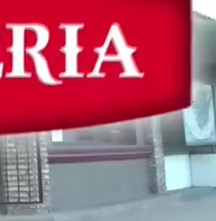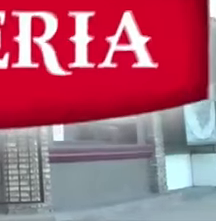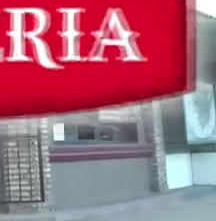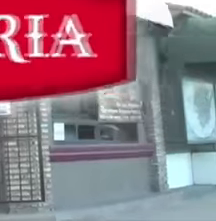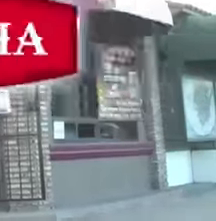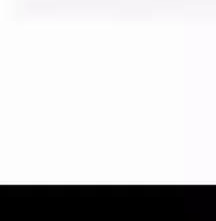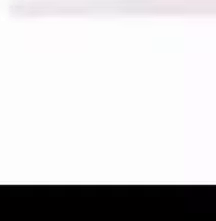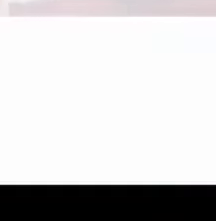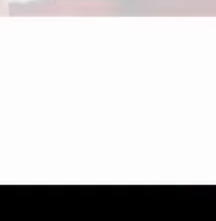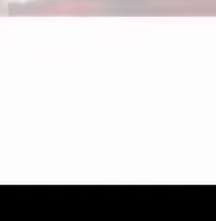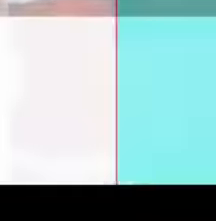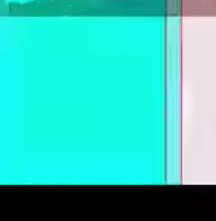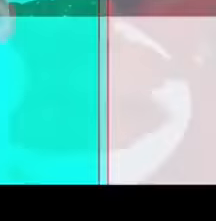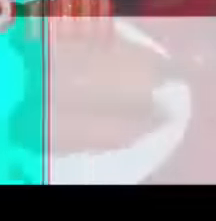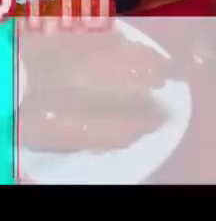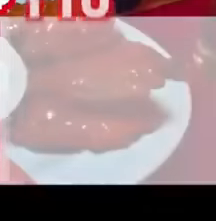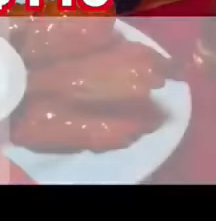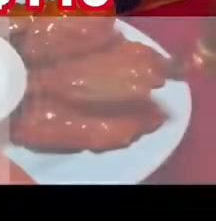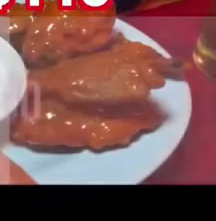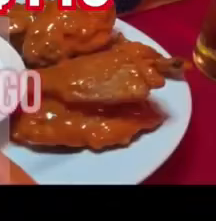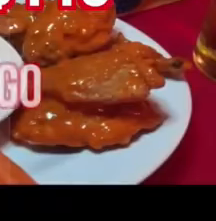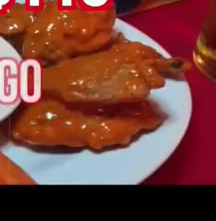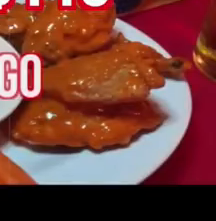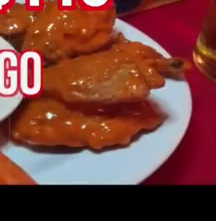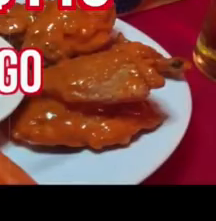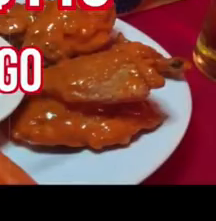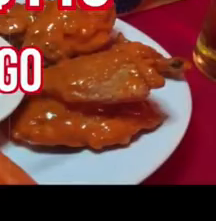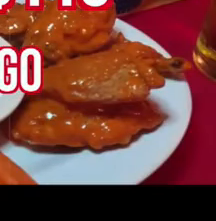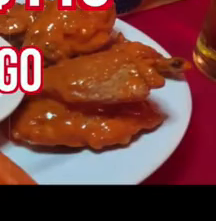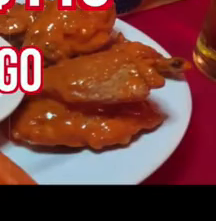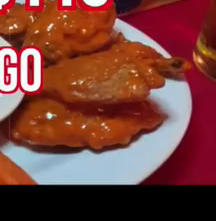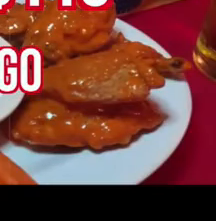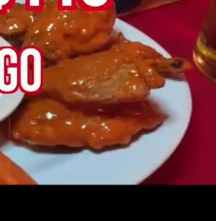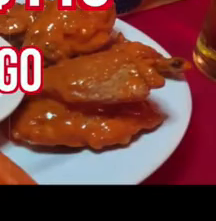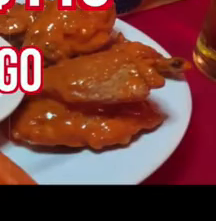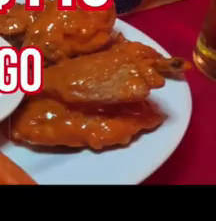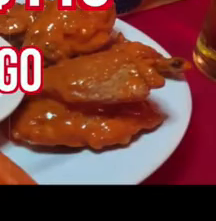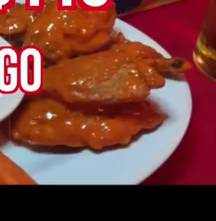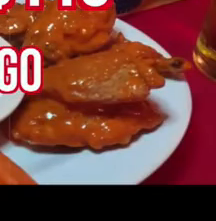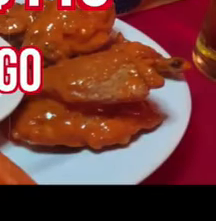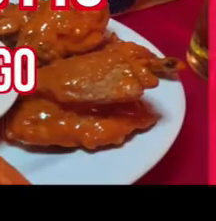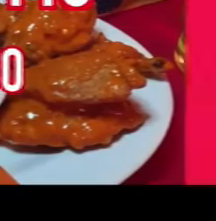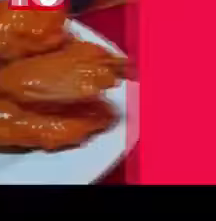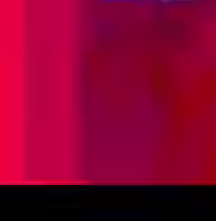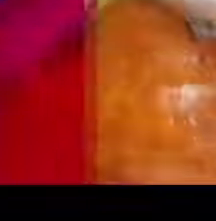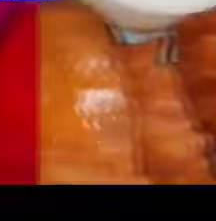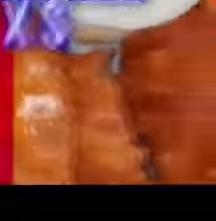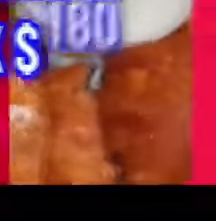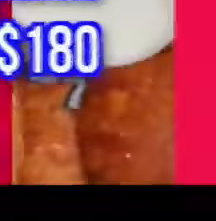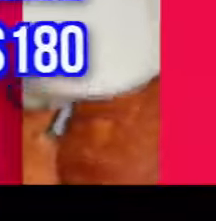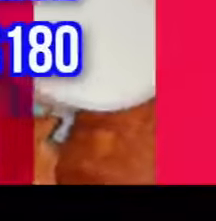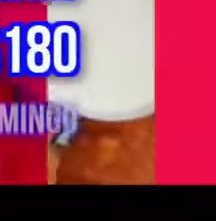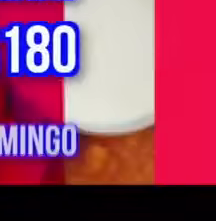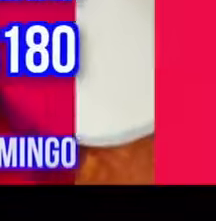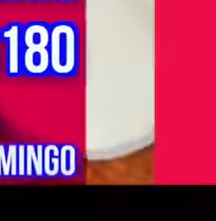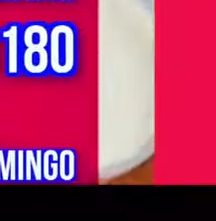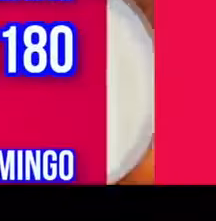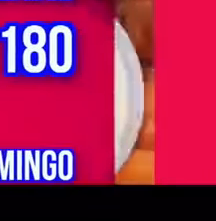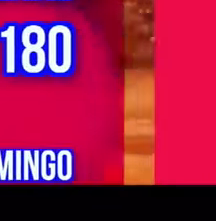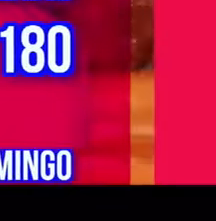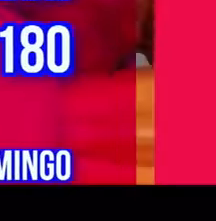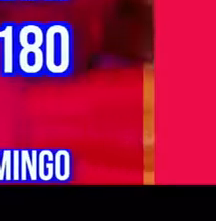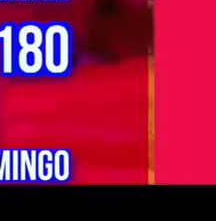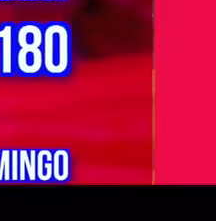La Chopería, orden de alitas, 110 pesos de martes a domingo. Y promoción de dos órdenes de alitas